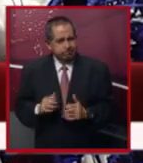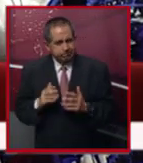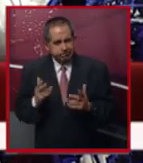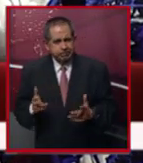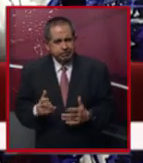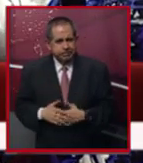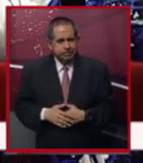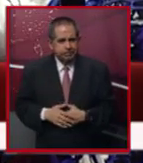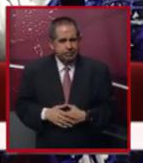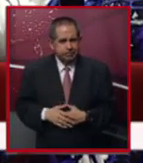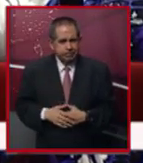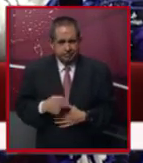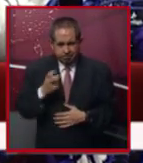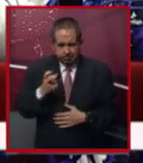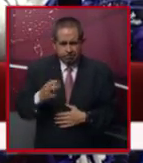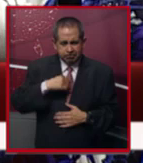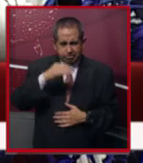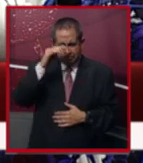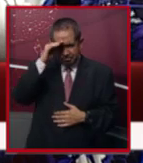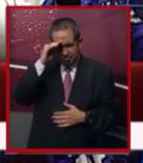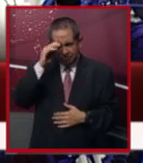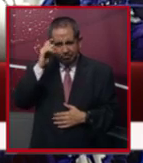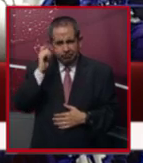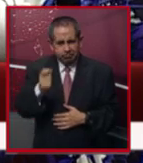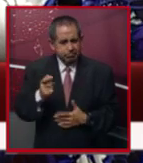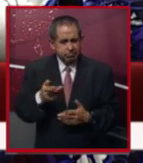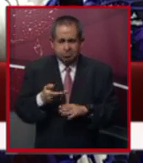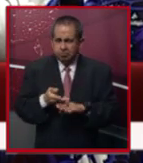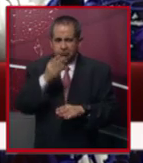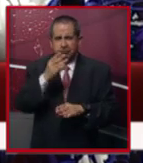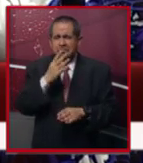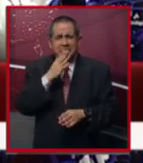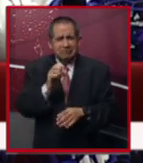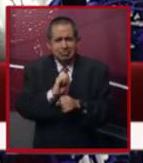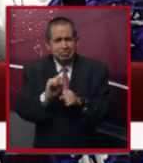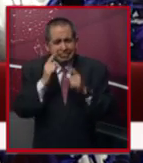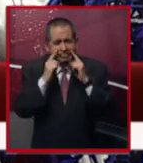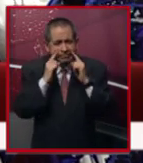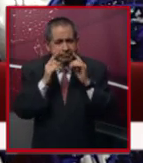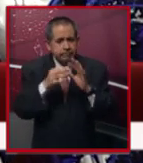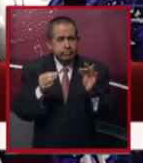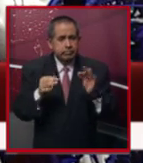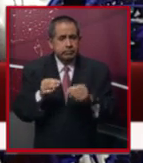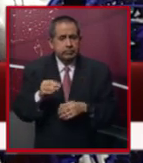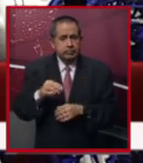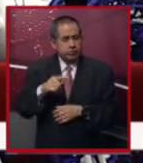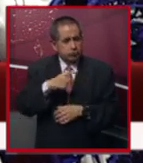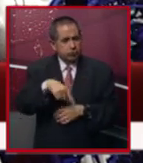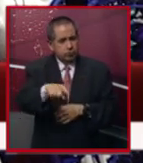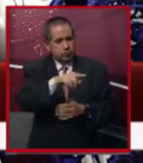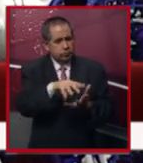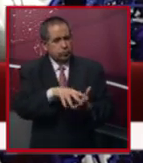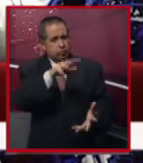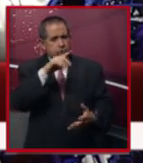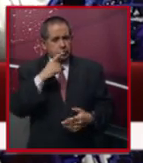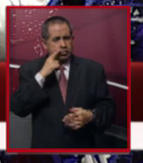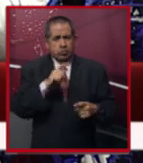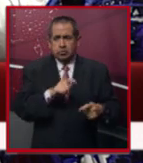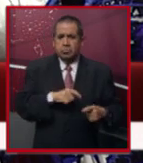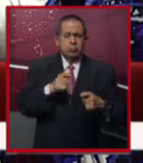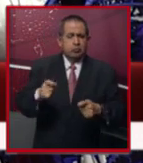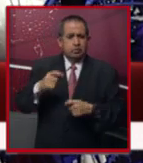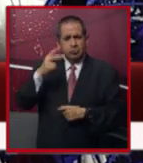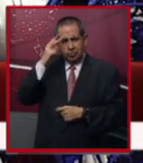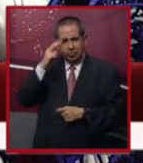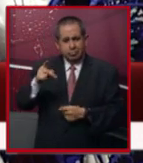Entonces, partiendo de esto, que es muy básico, hoy ustedes le estarán dando a